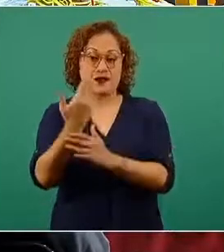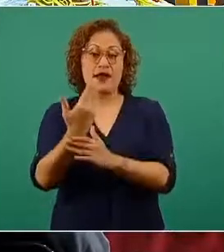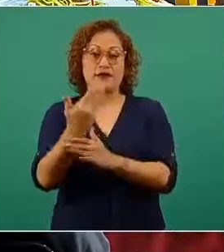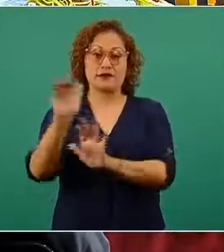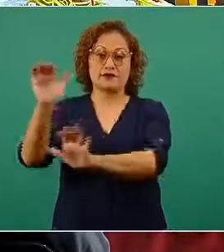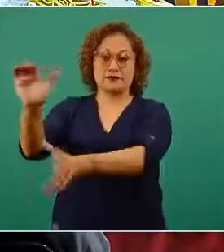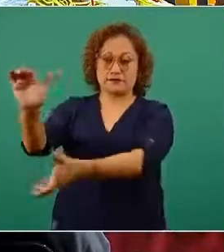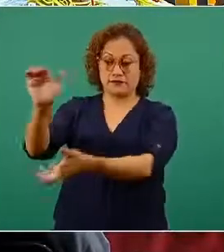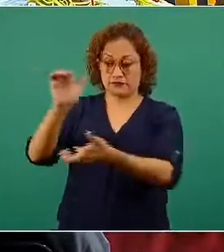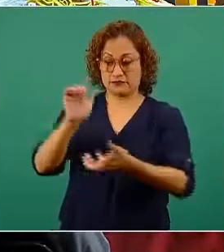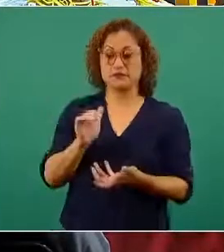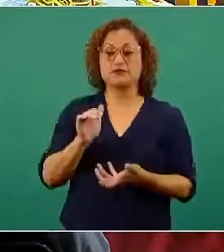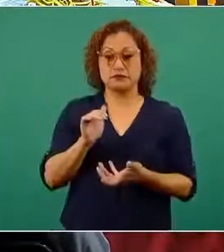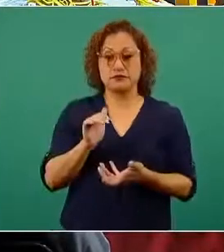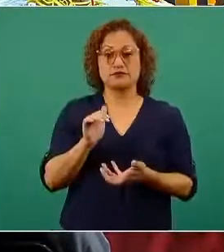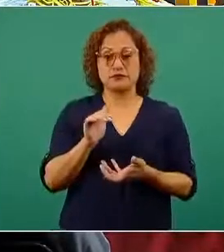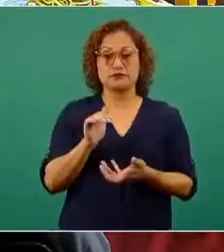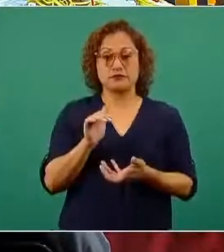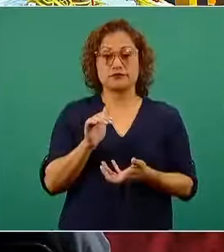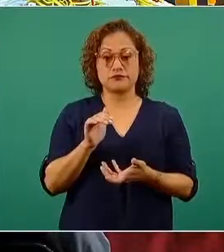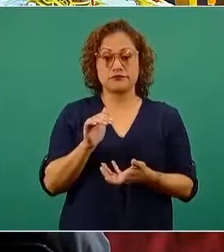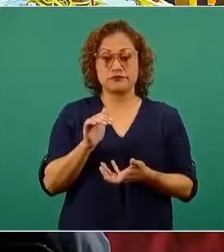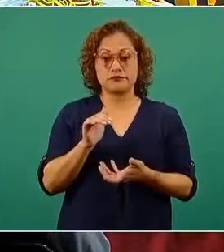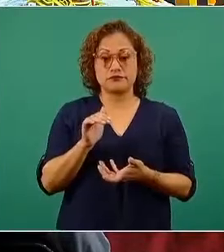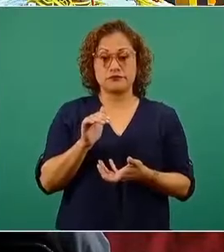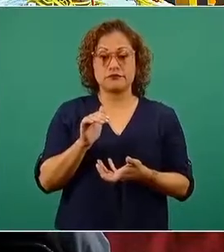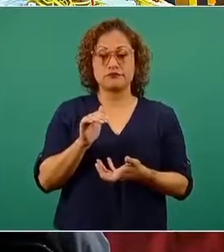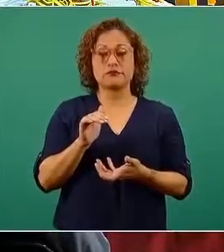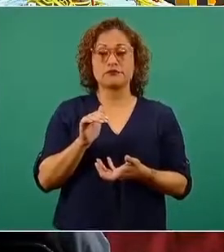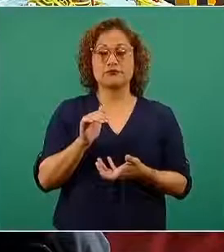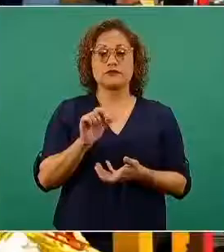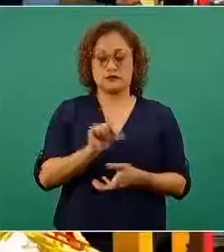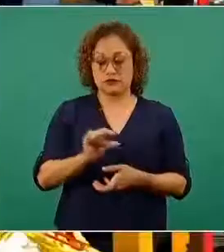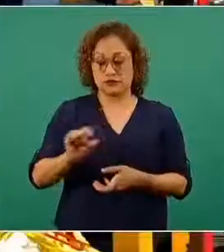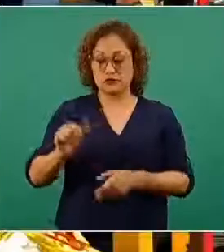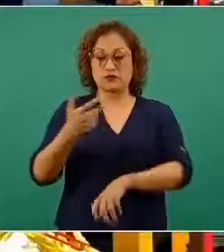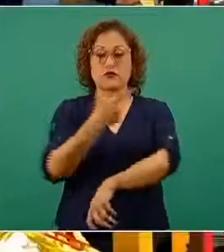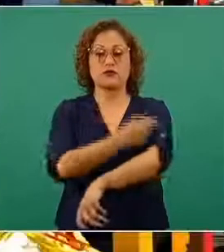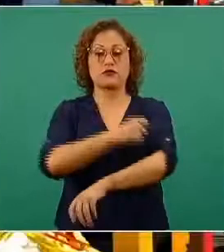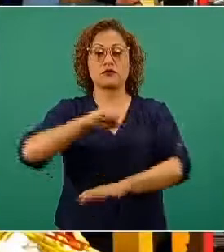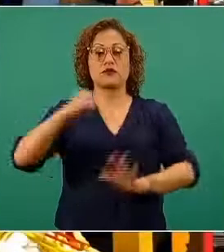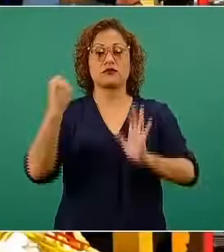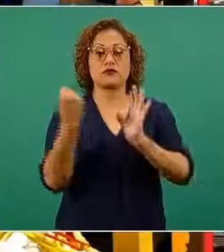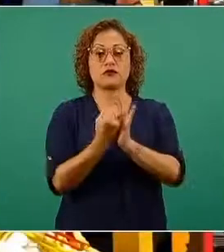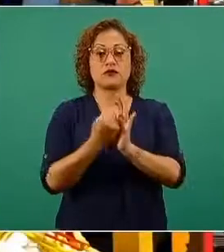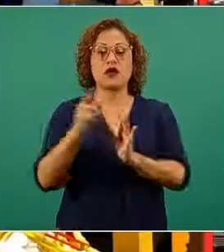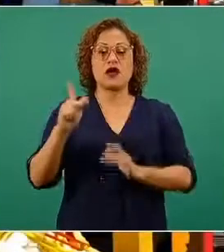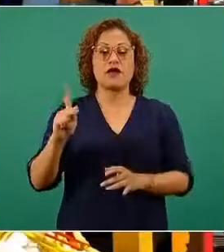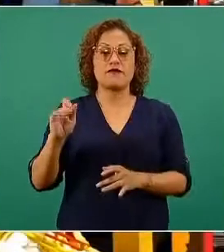recibimos, como solemos recibir en las primeras horas de la mañana, las vacunas de Pfizer,